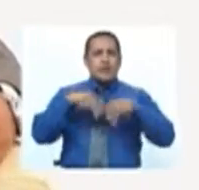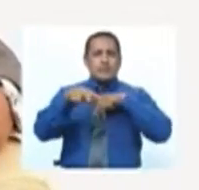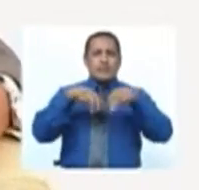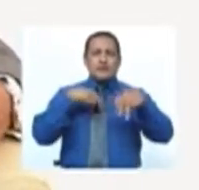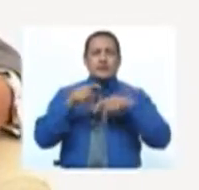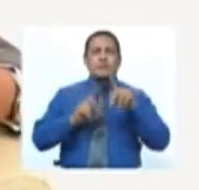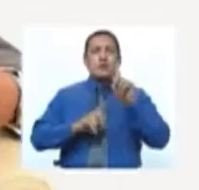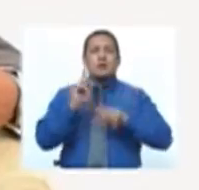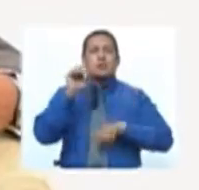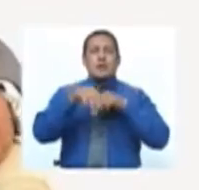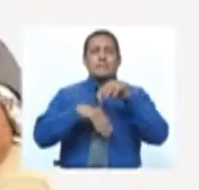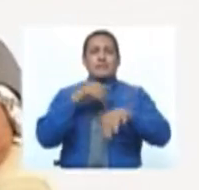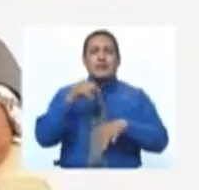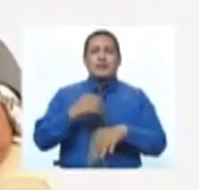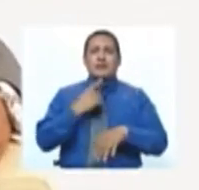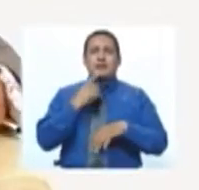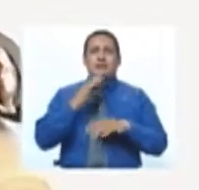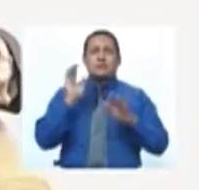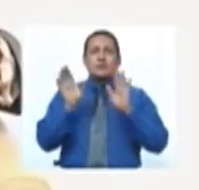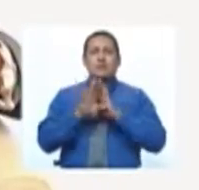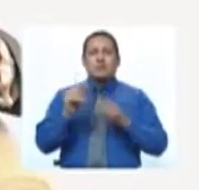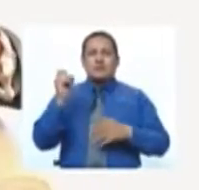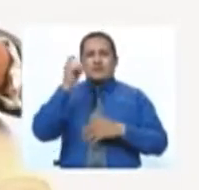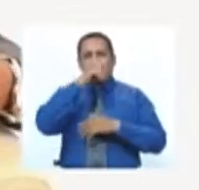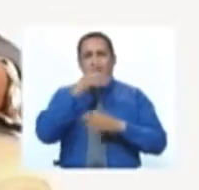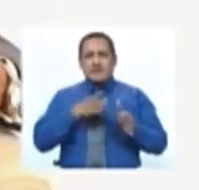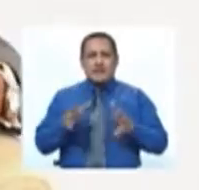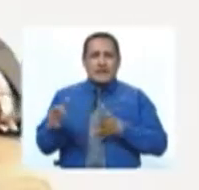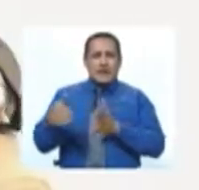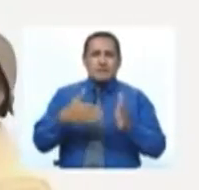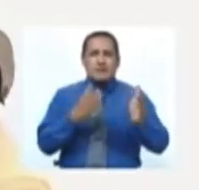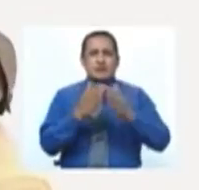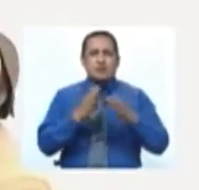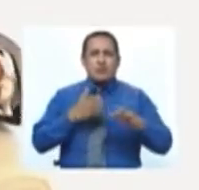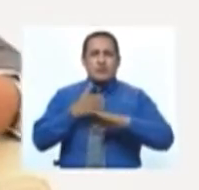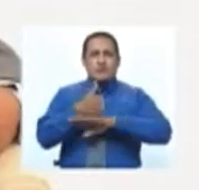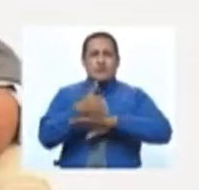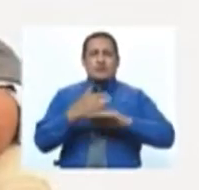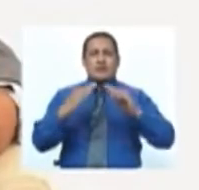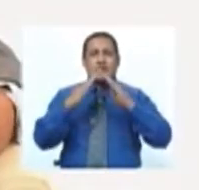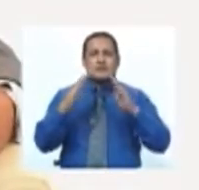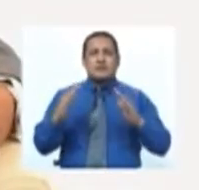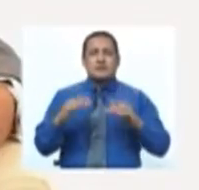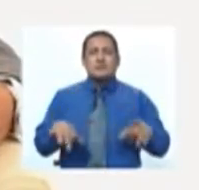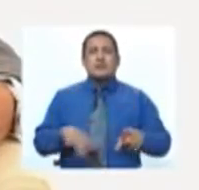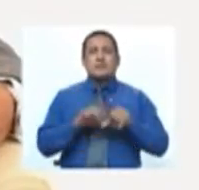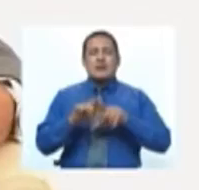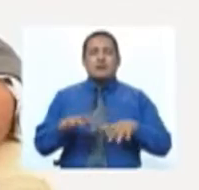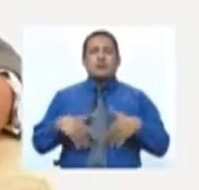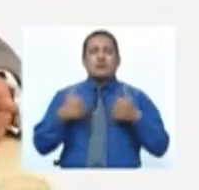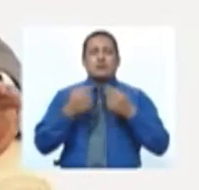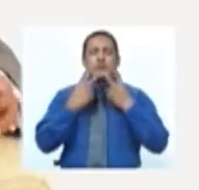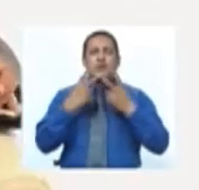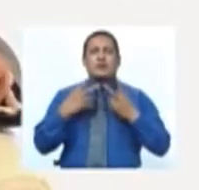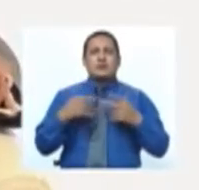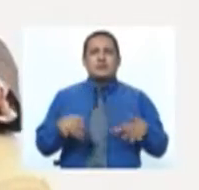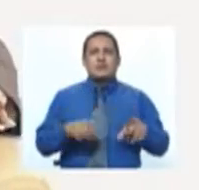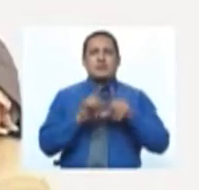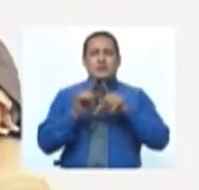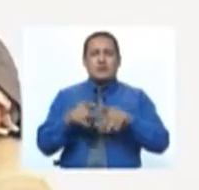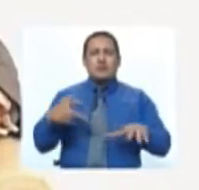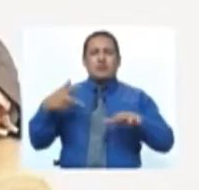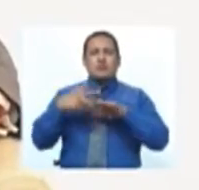es que algunas playas, por complejidad geográfica o de acceso físico, ha podido posibilitar,